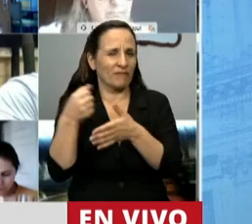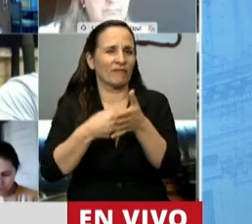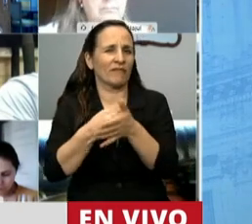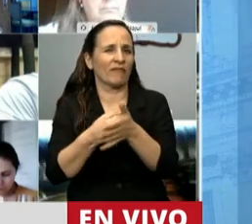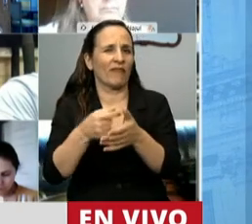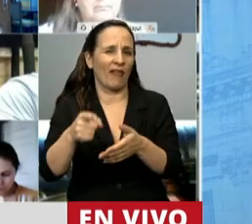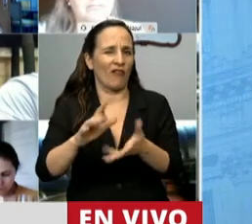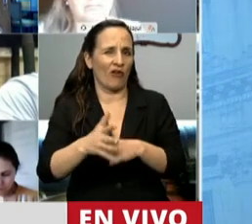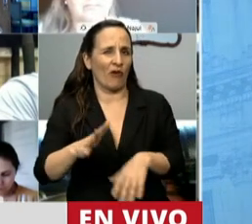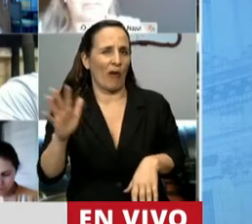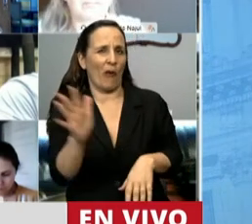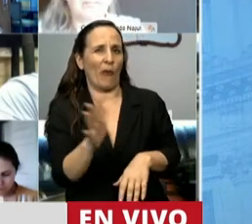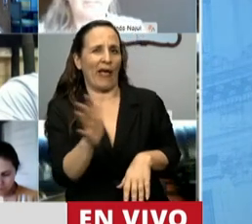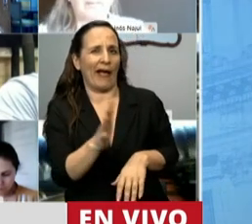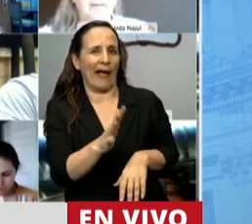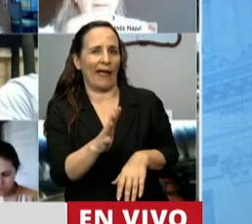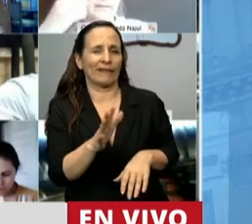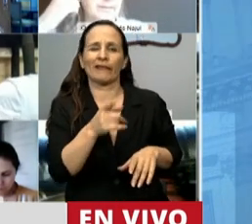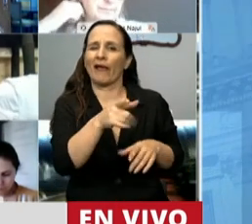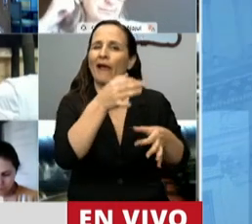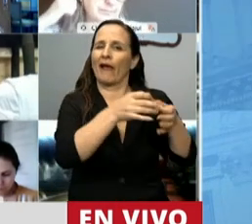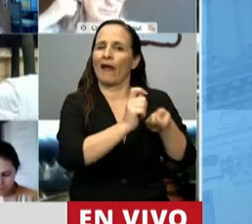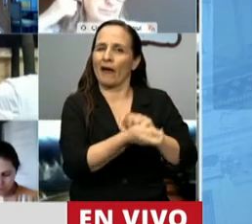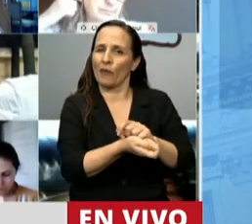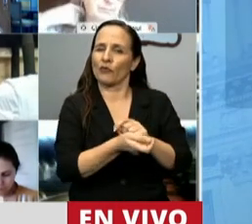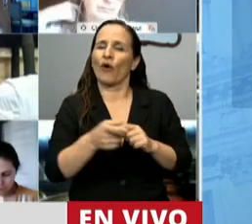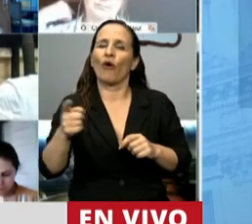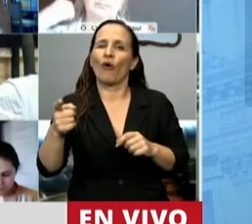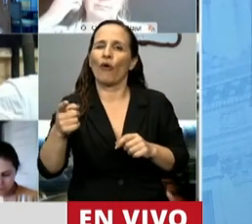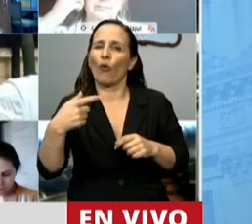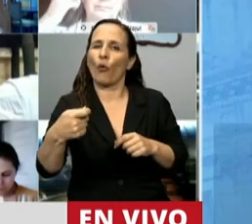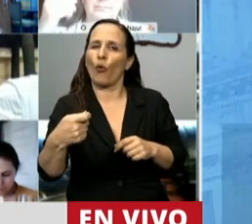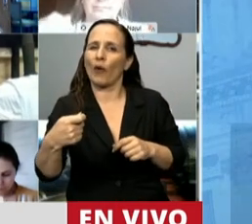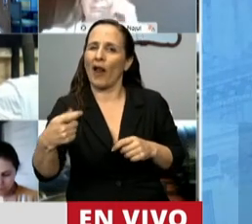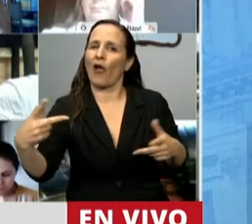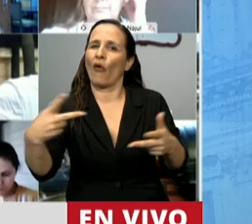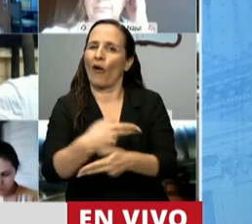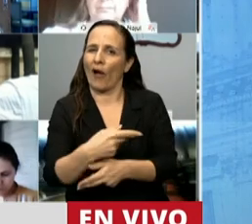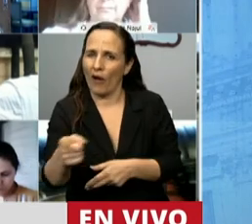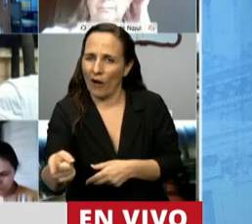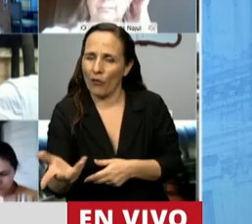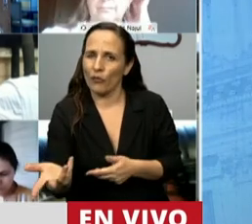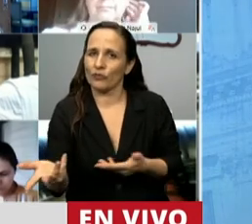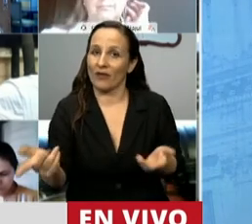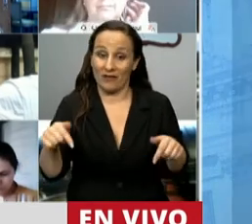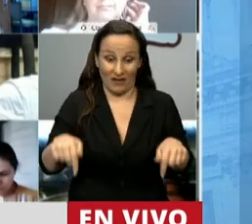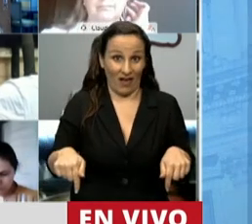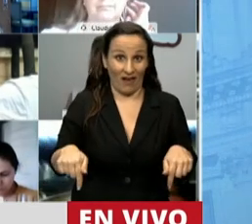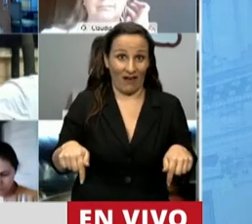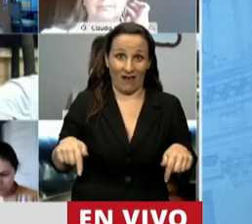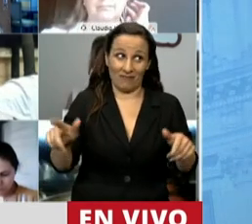ministerio de la venganza la reforma judicial y el ajuste a los jubilados acá no están señor presidente